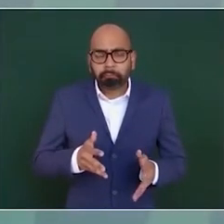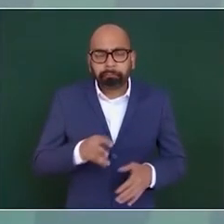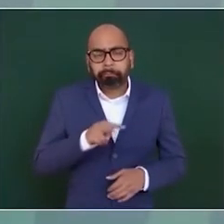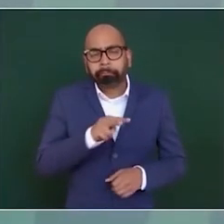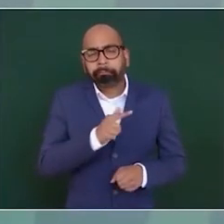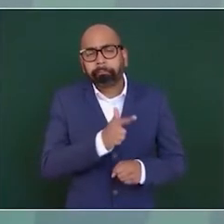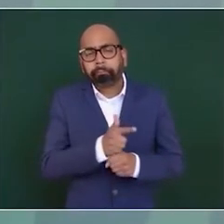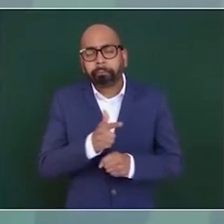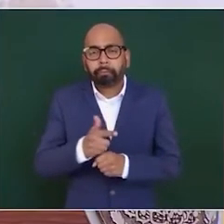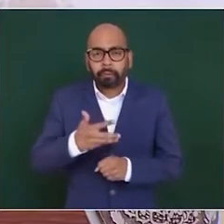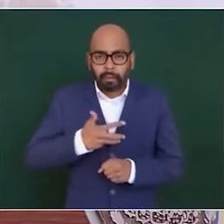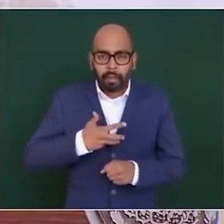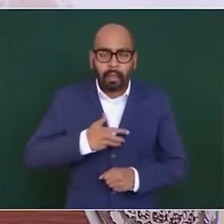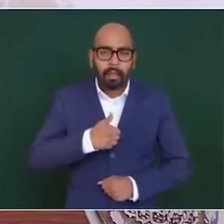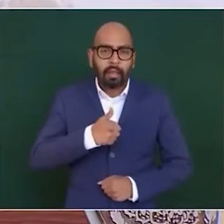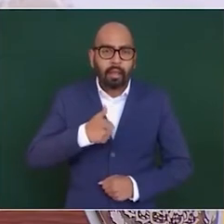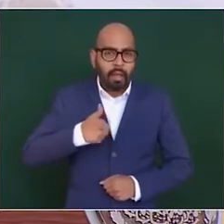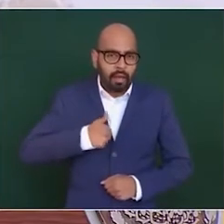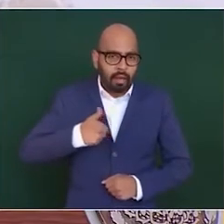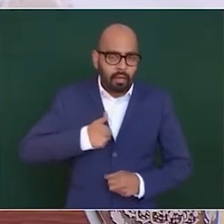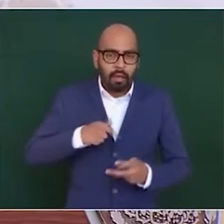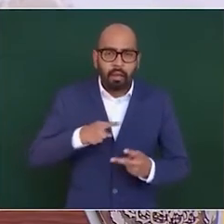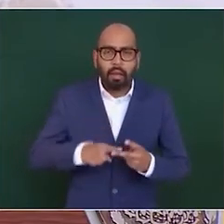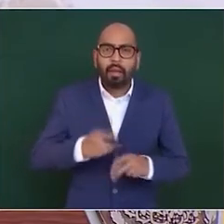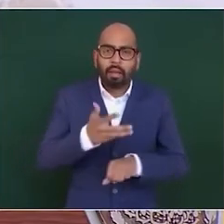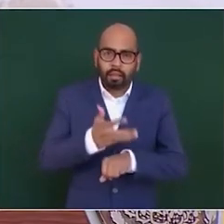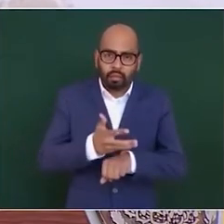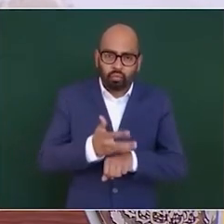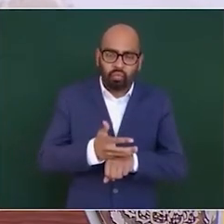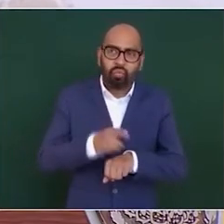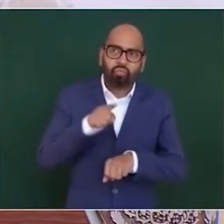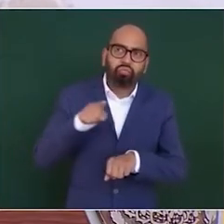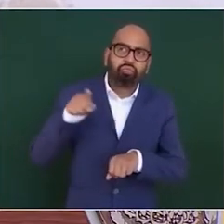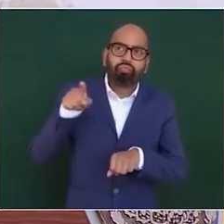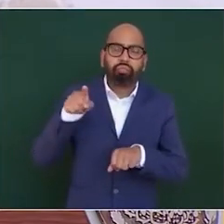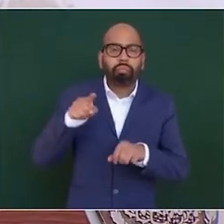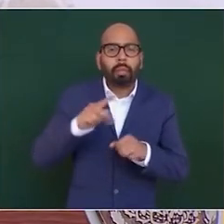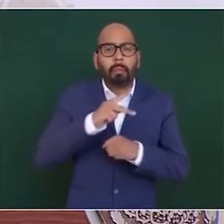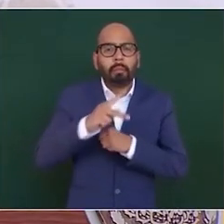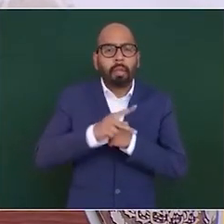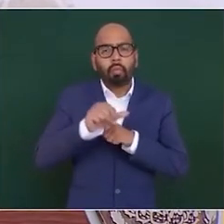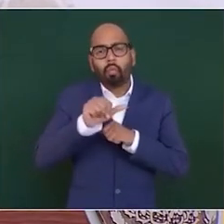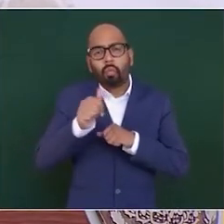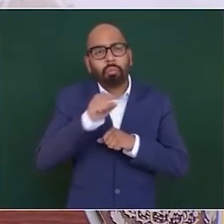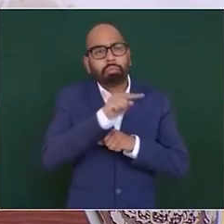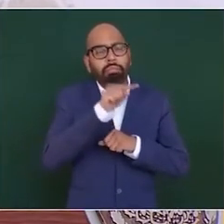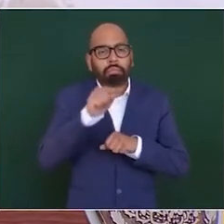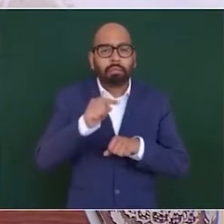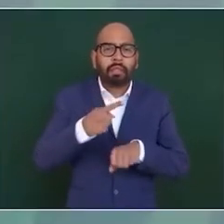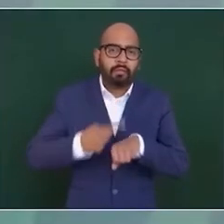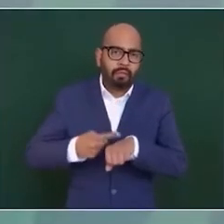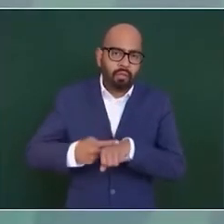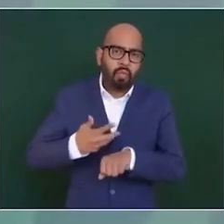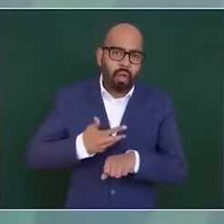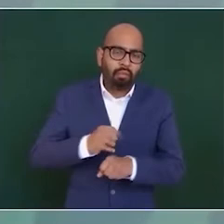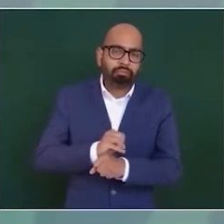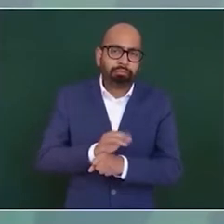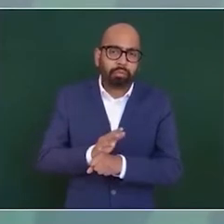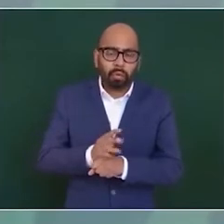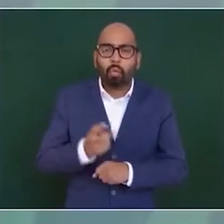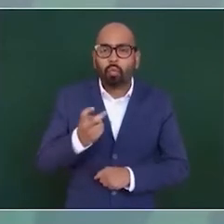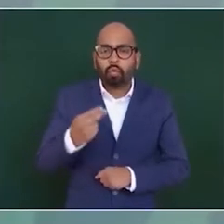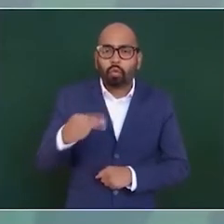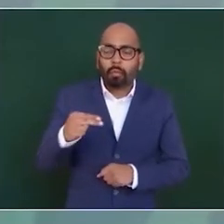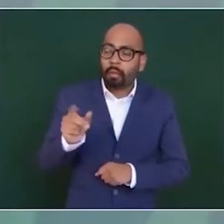afectados en Canadá, en Estados Unidos, yo en otras partes. Por eso es pandemia.